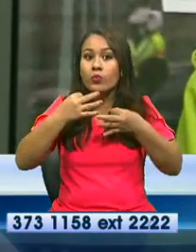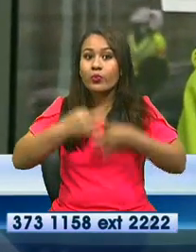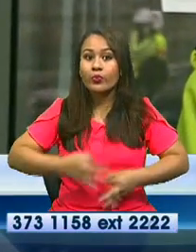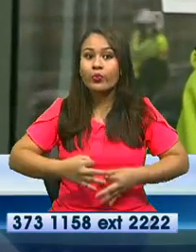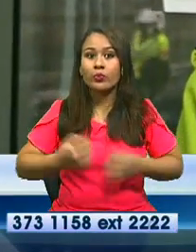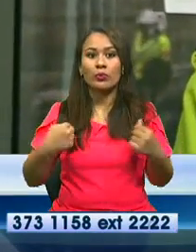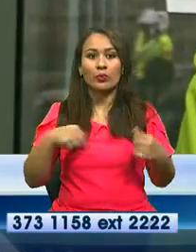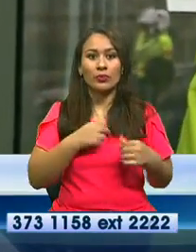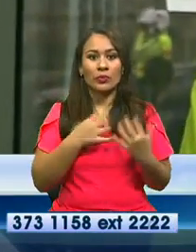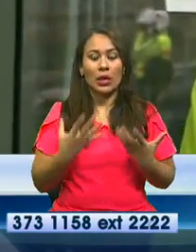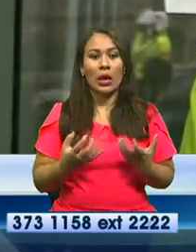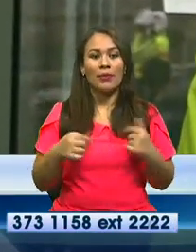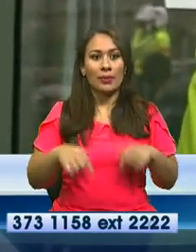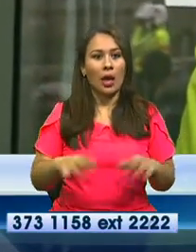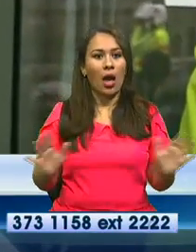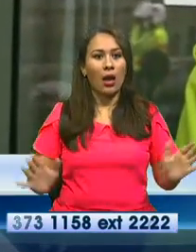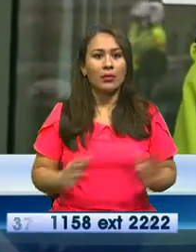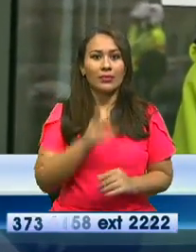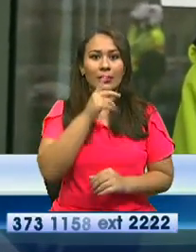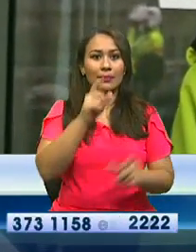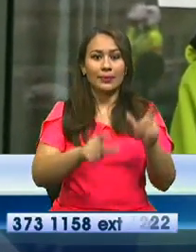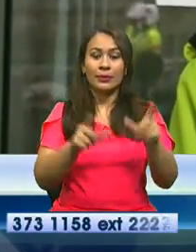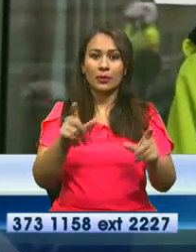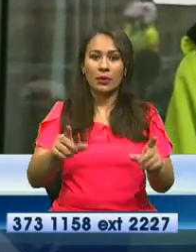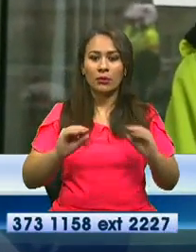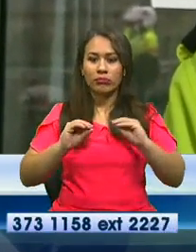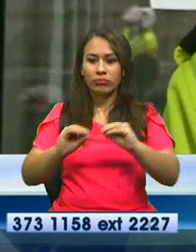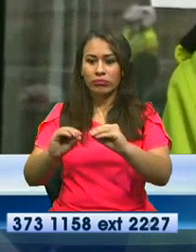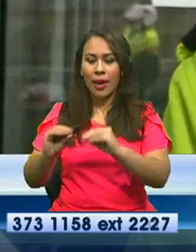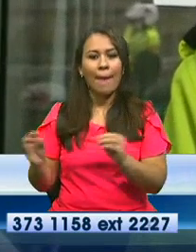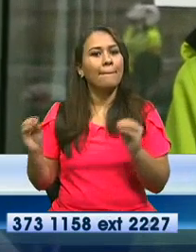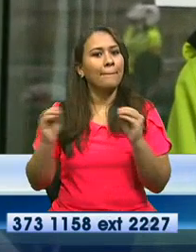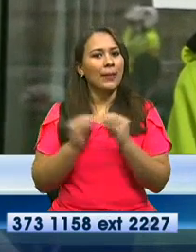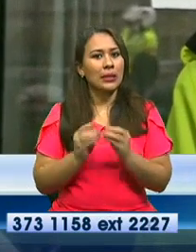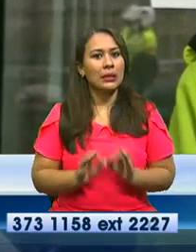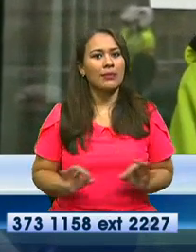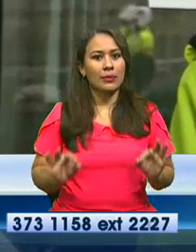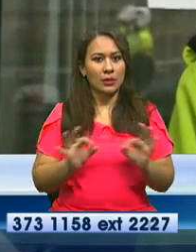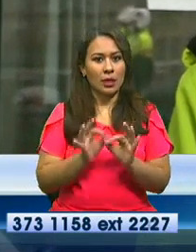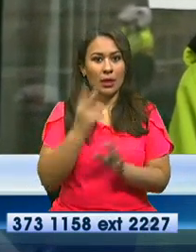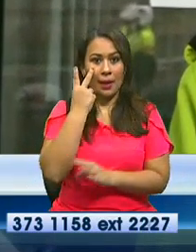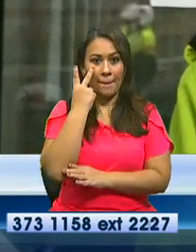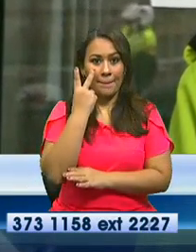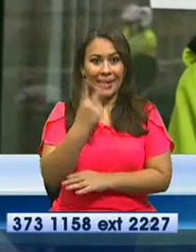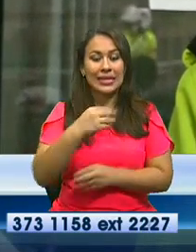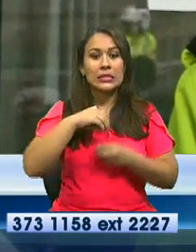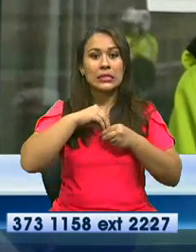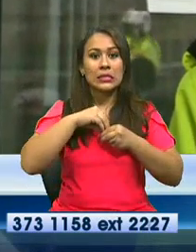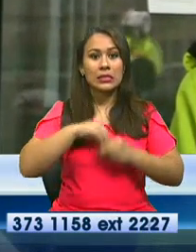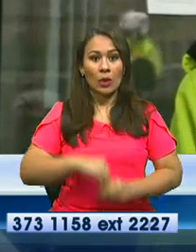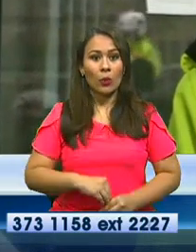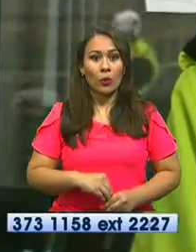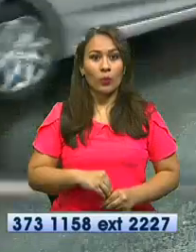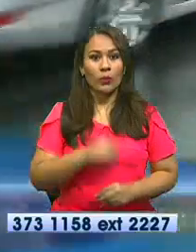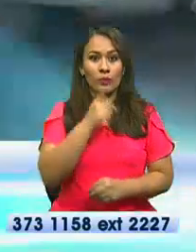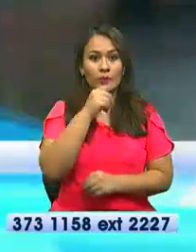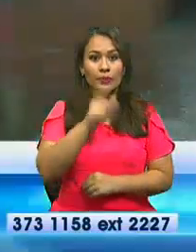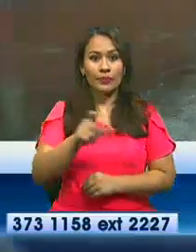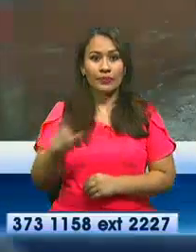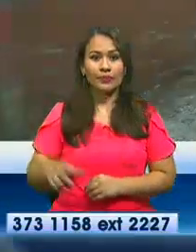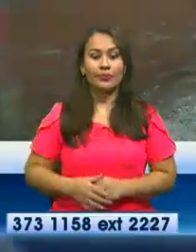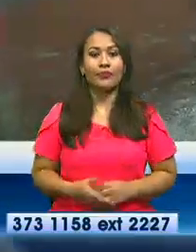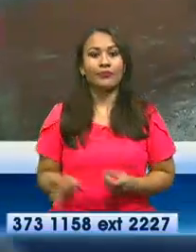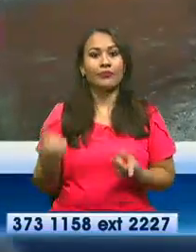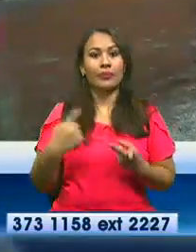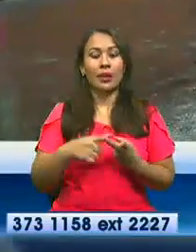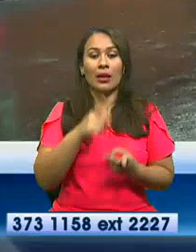con la intención de recuperar lo que es el espacio público y más todo la percepción de seguridad que tienen las personas. En esta